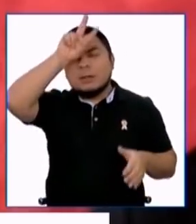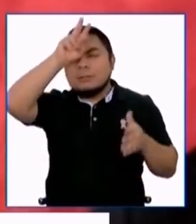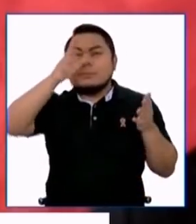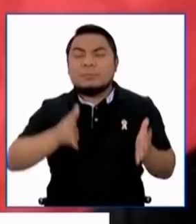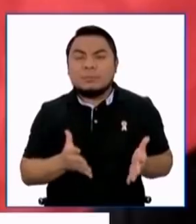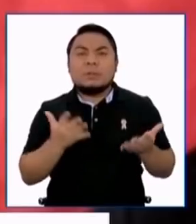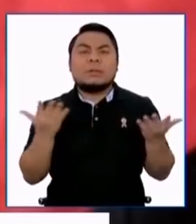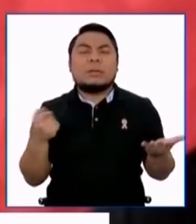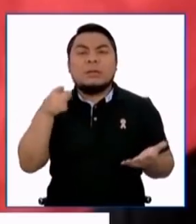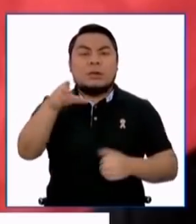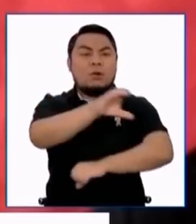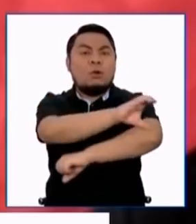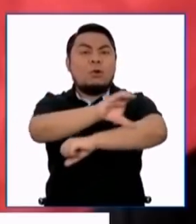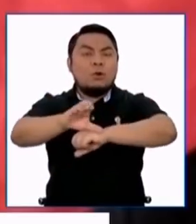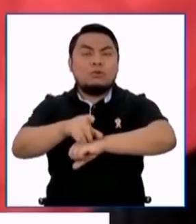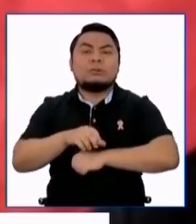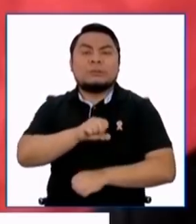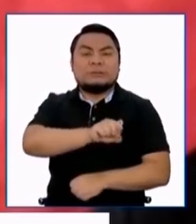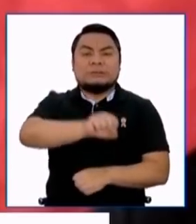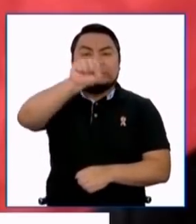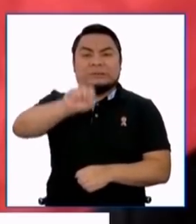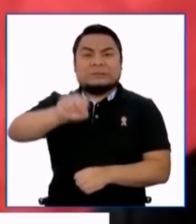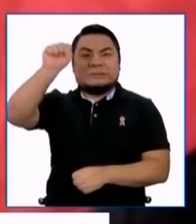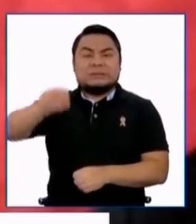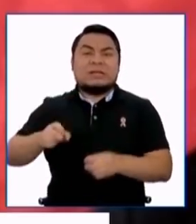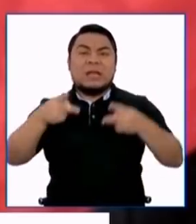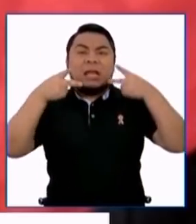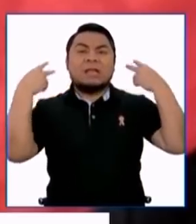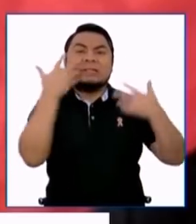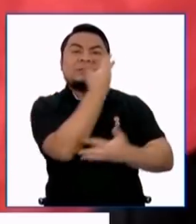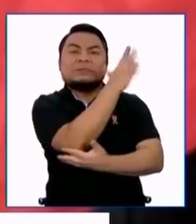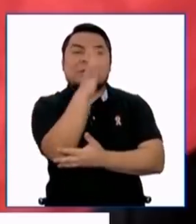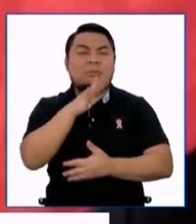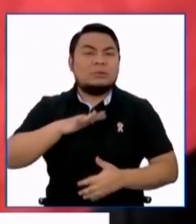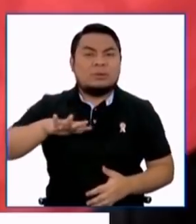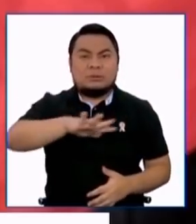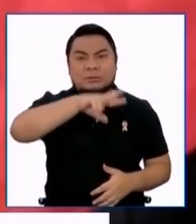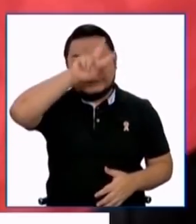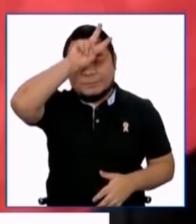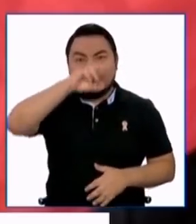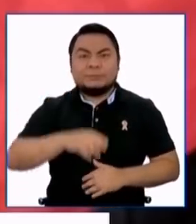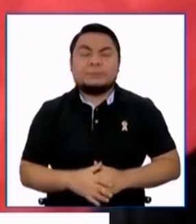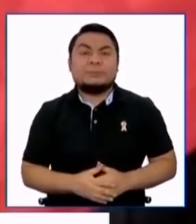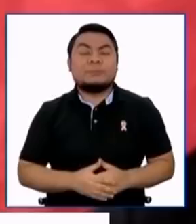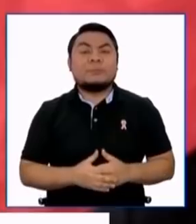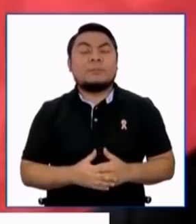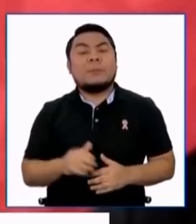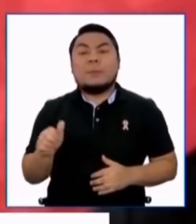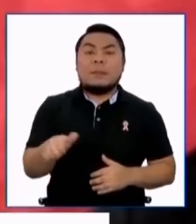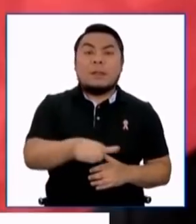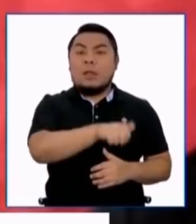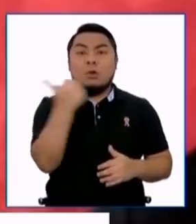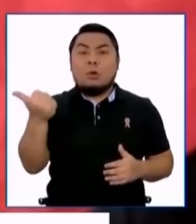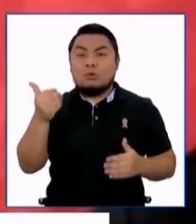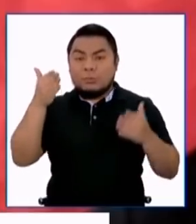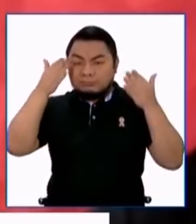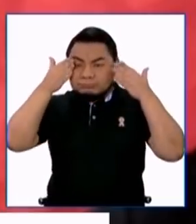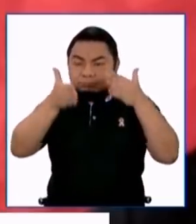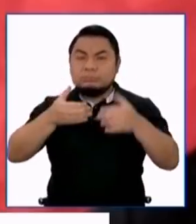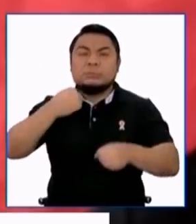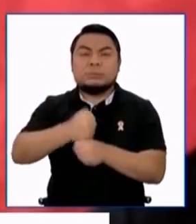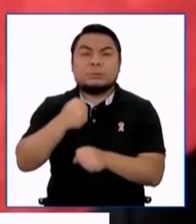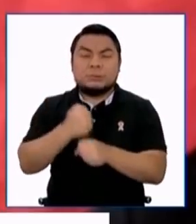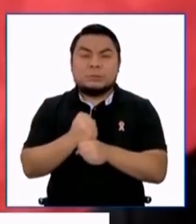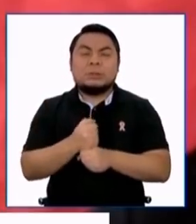peruanos en costa, sierra y selva de nuestro país. Y el otro eje de nuestro trabajo